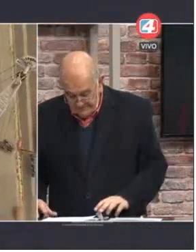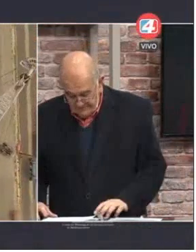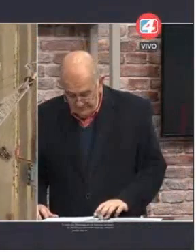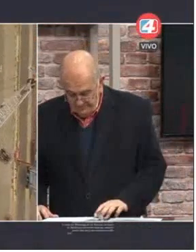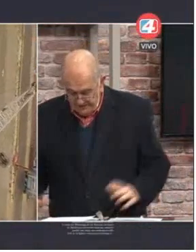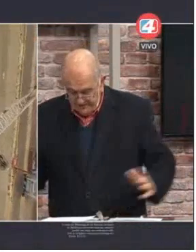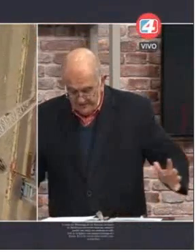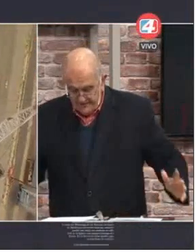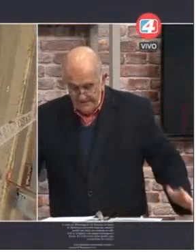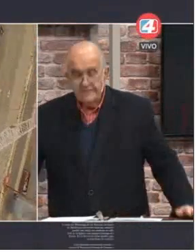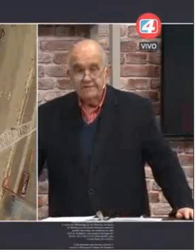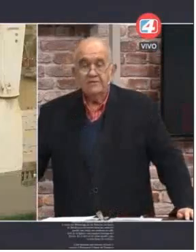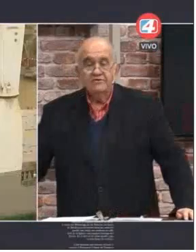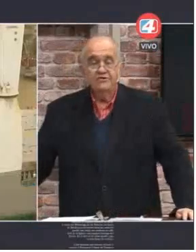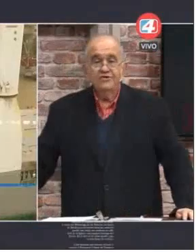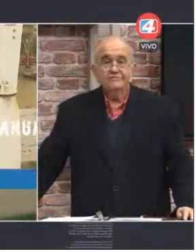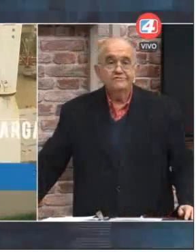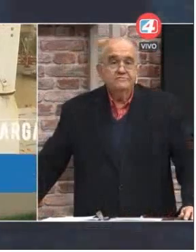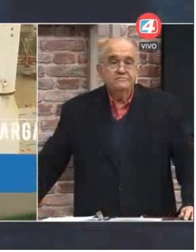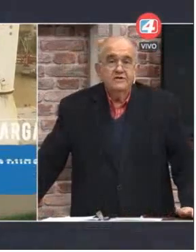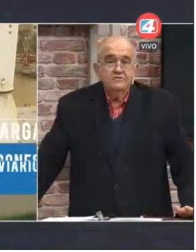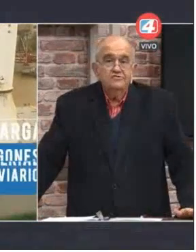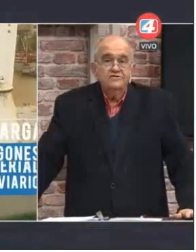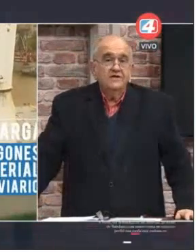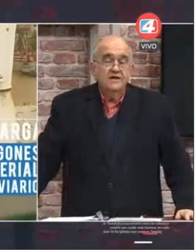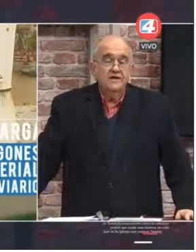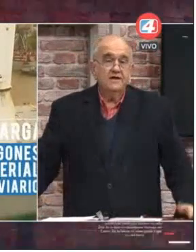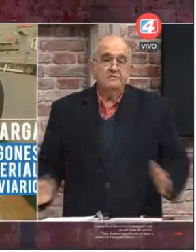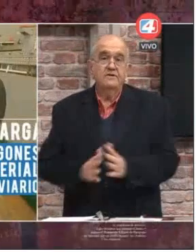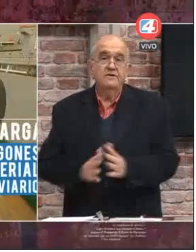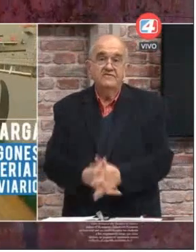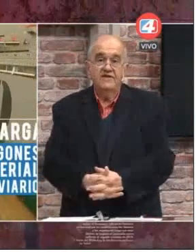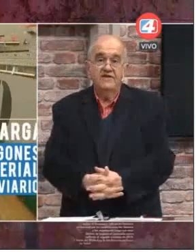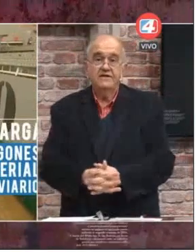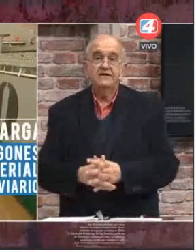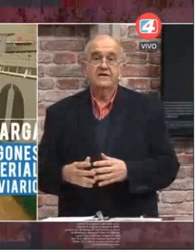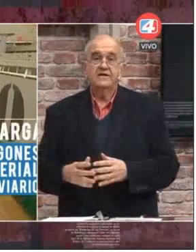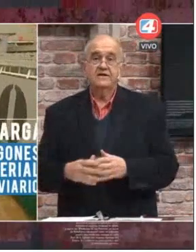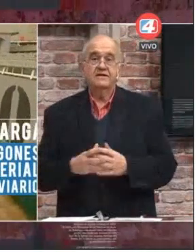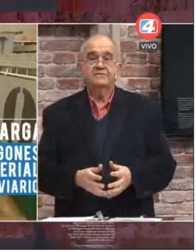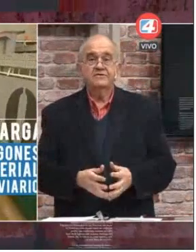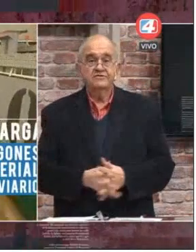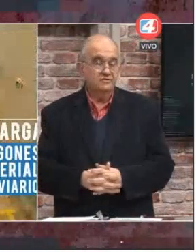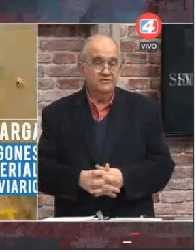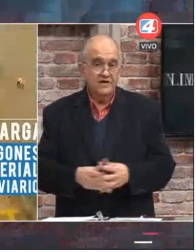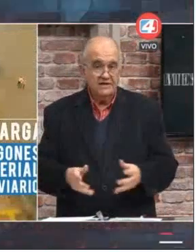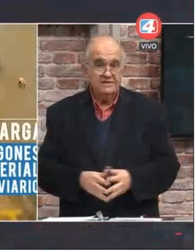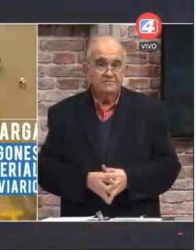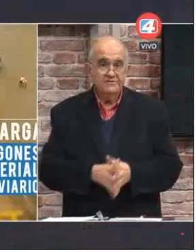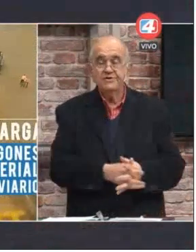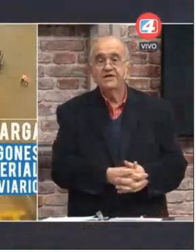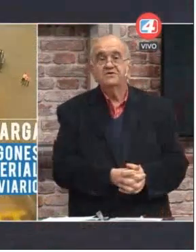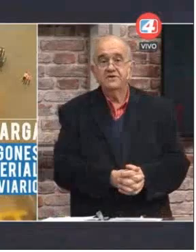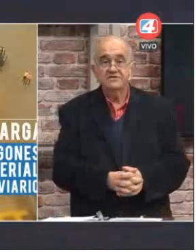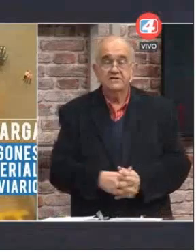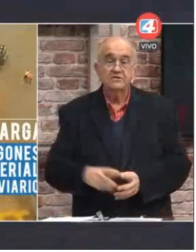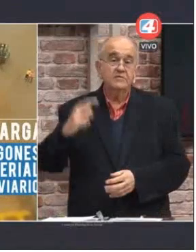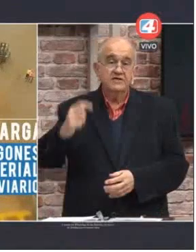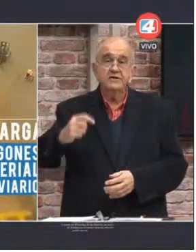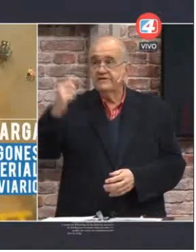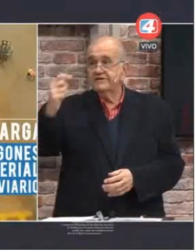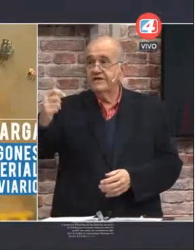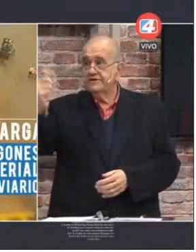son parte de las cuestiones que nos suceden a diario falta de elementos industriales y bueno hoy que nos